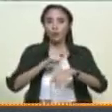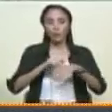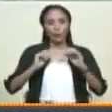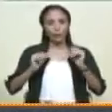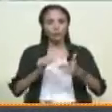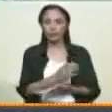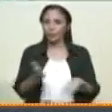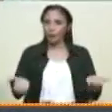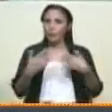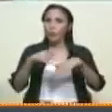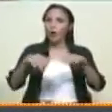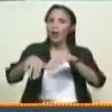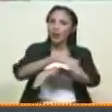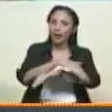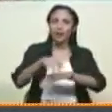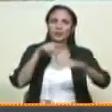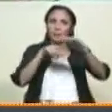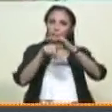para la calle!